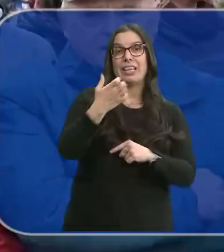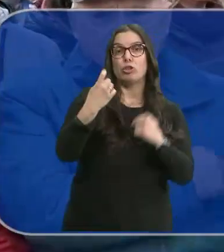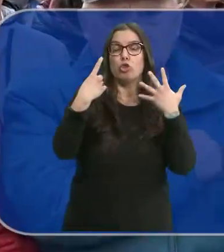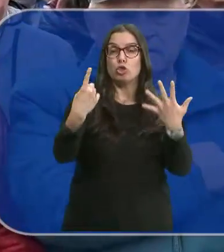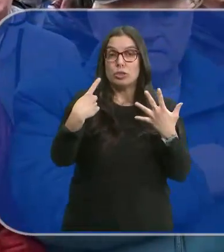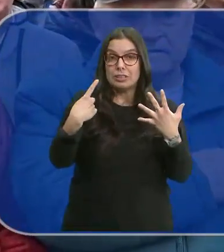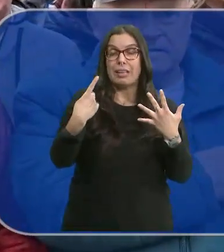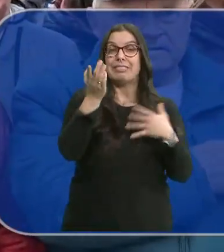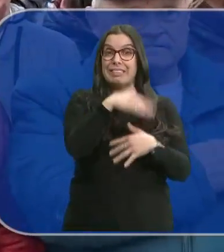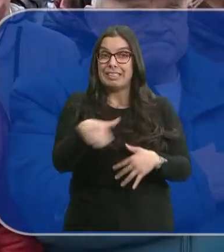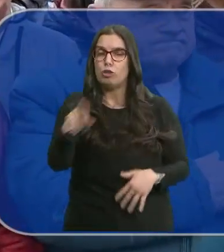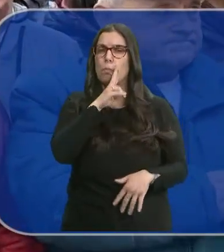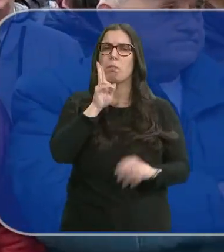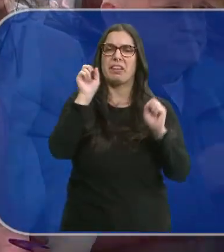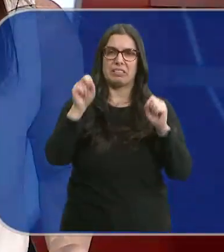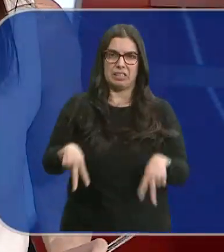madre.